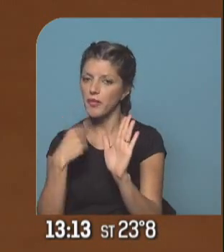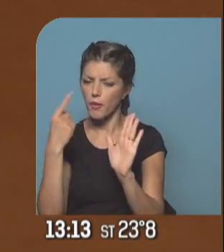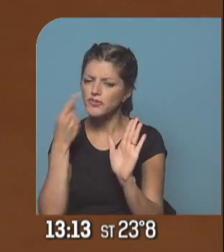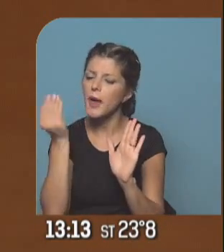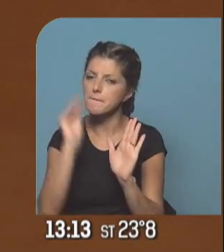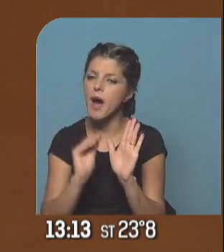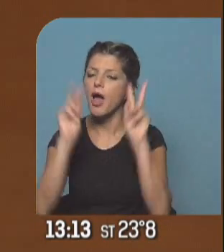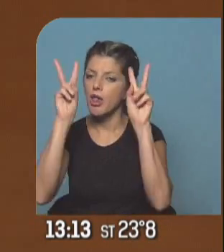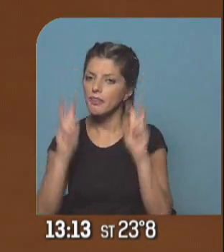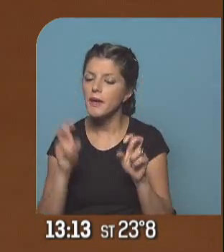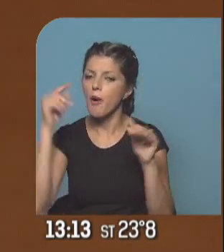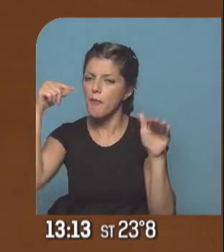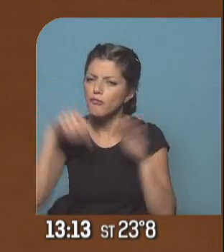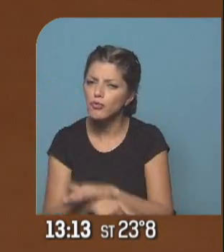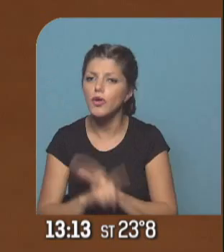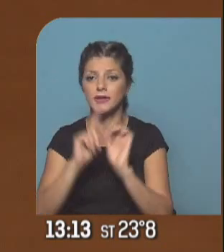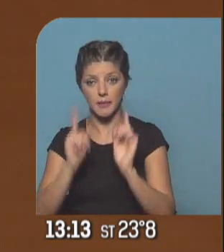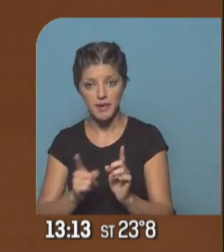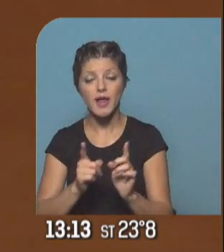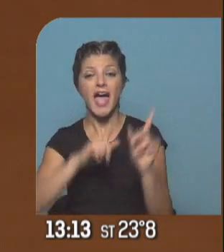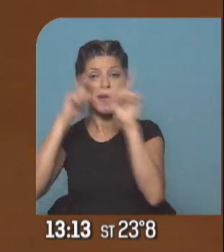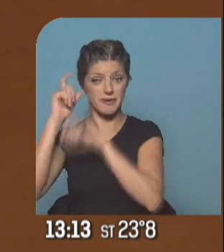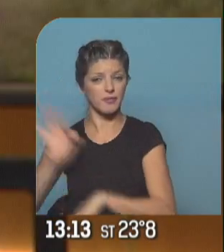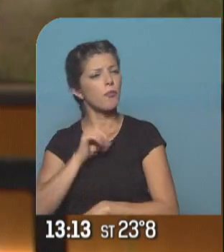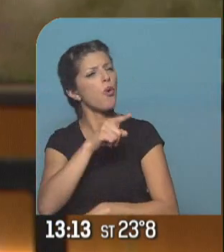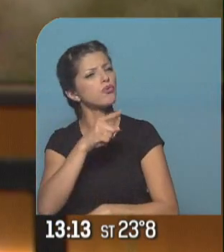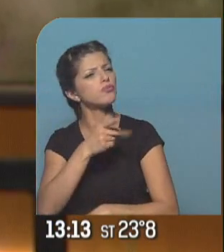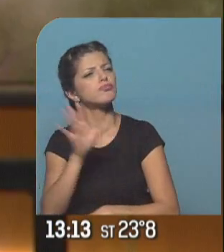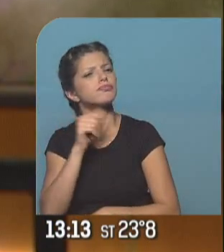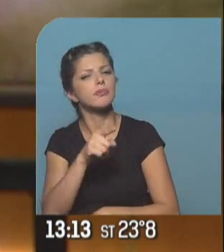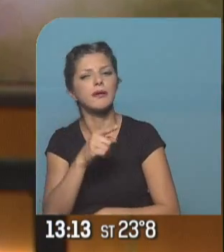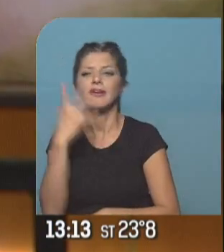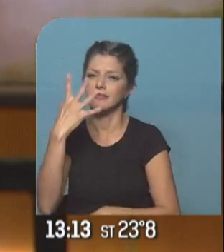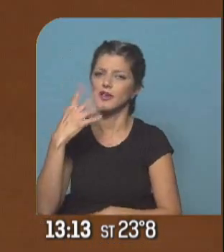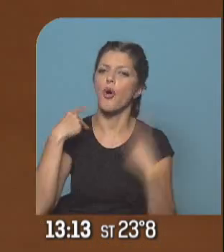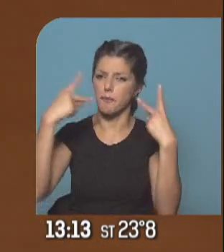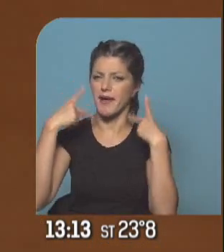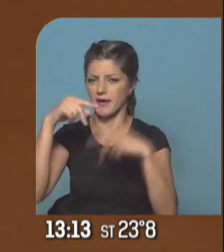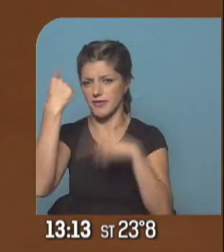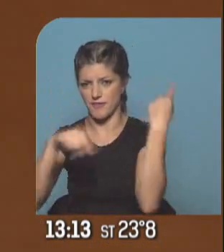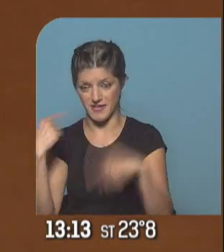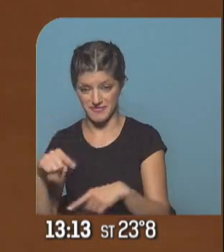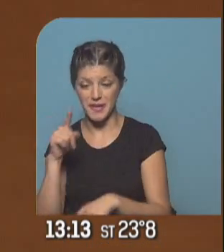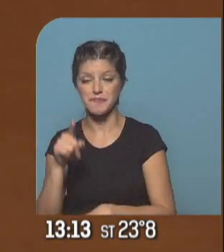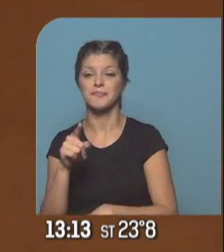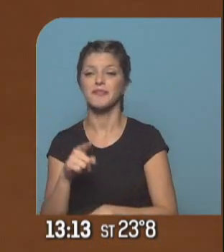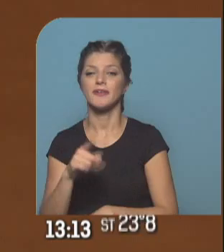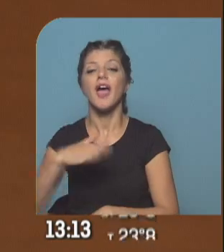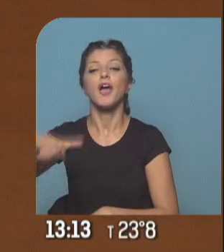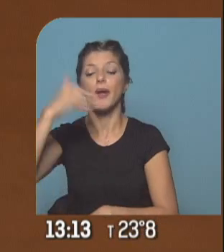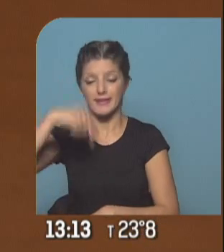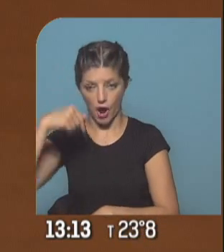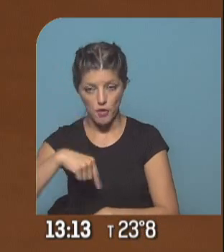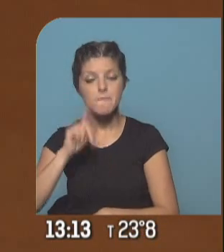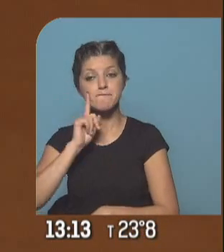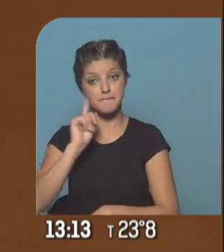sobre estos temas y donde además hay historias de vida, porque Silvina estuvo, ¿cuántas veces? Y más o menos 5 veces. Sí. 5 veces en esta región que en este momento